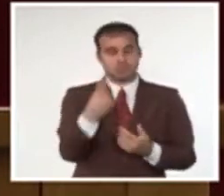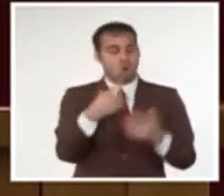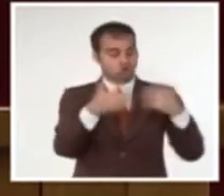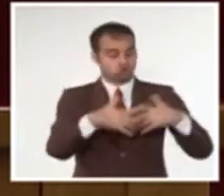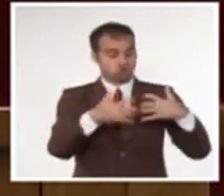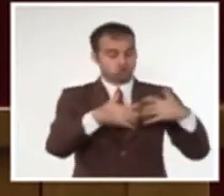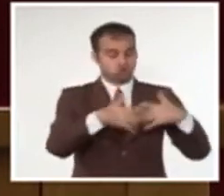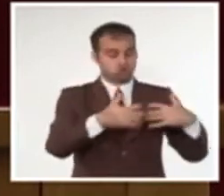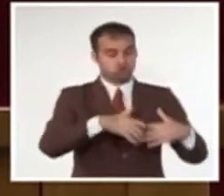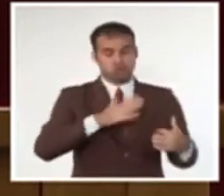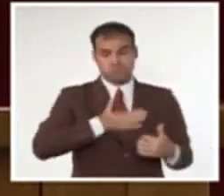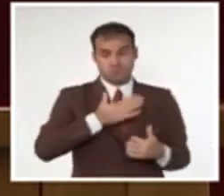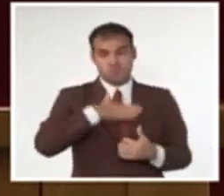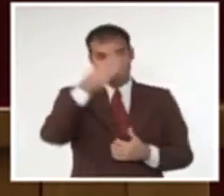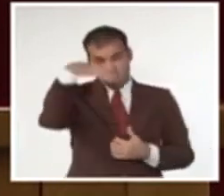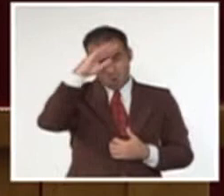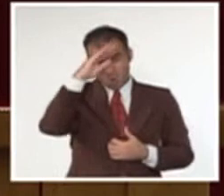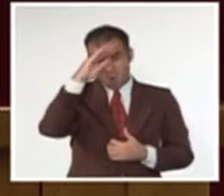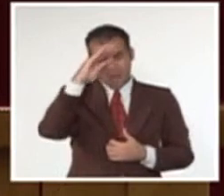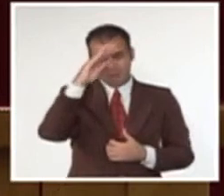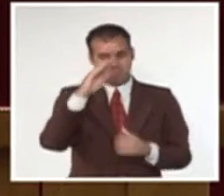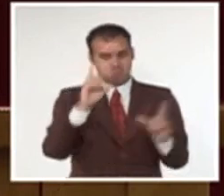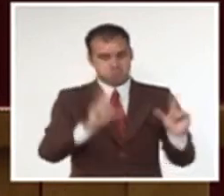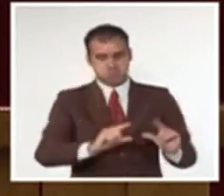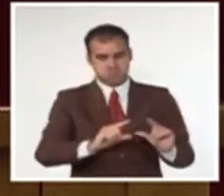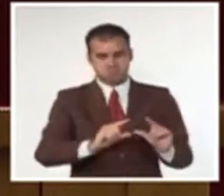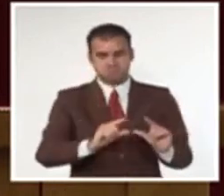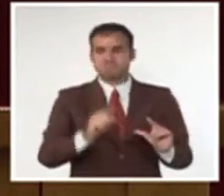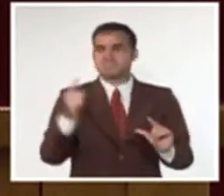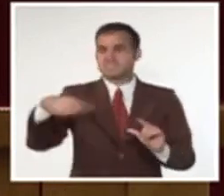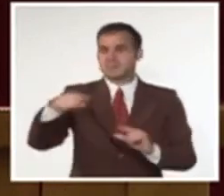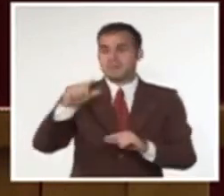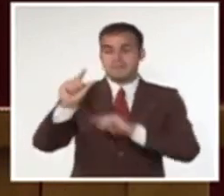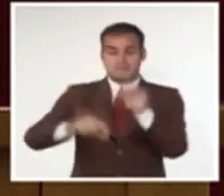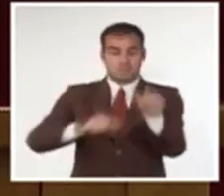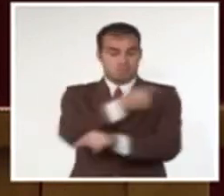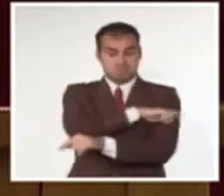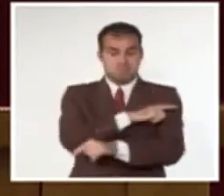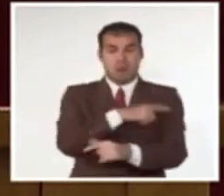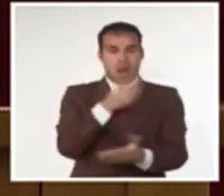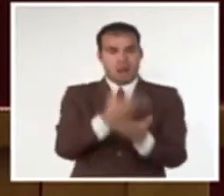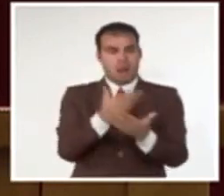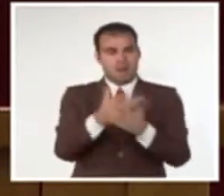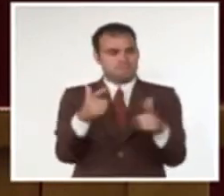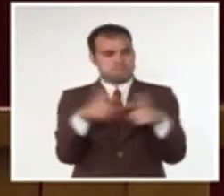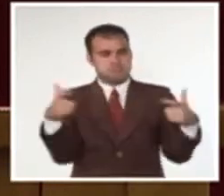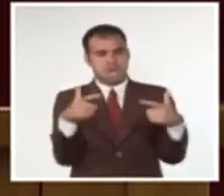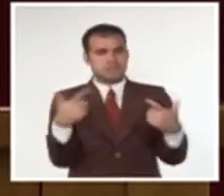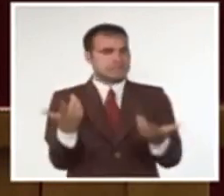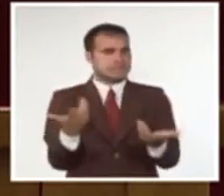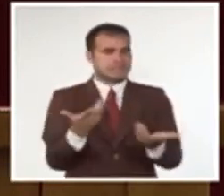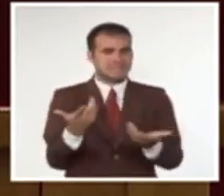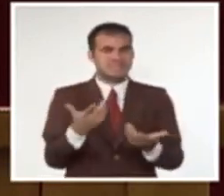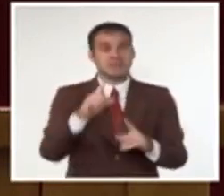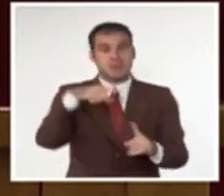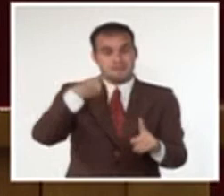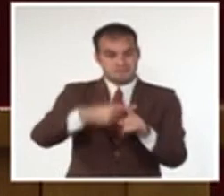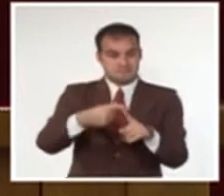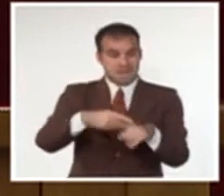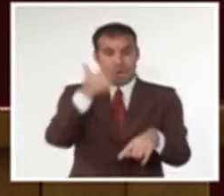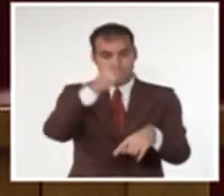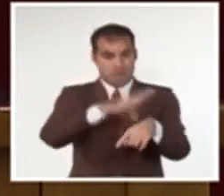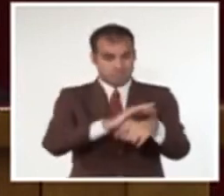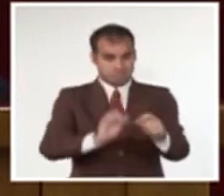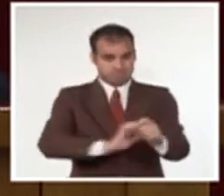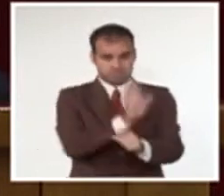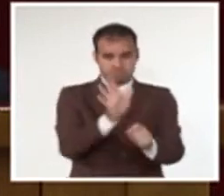la demanda al que hemos llegado por diversas causas. La pandemia, combinado con los efectos del recrudecimiento del bloqueo